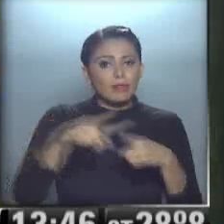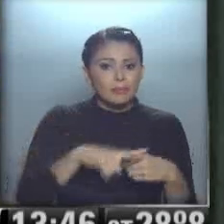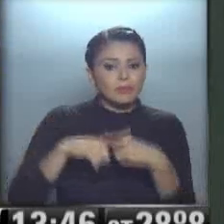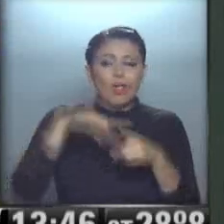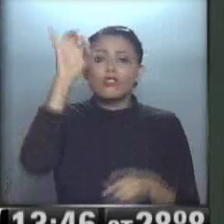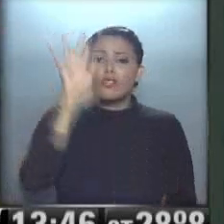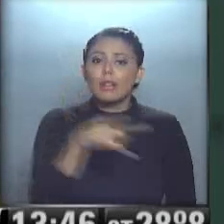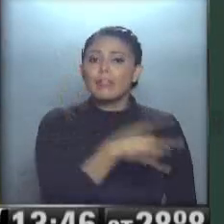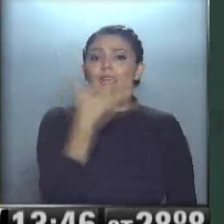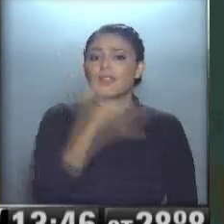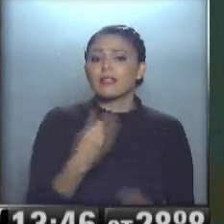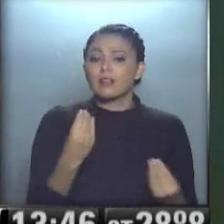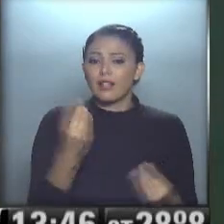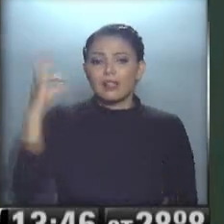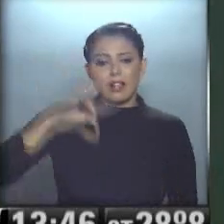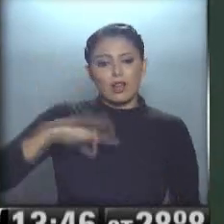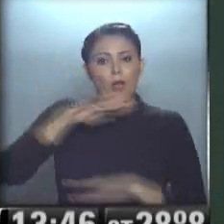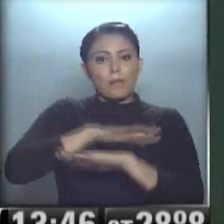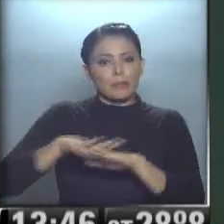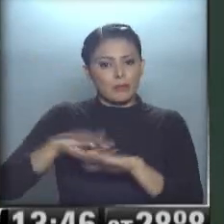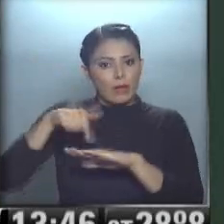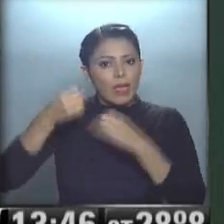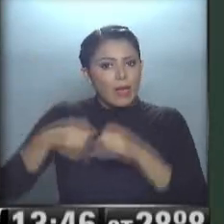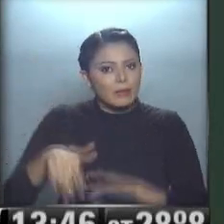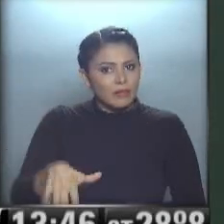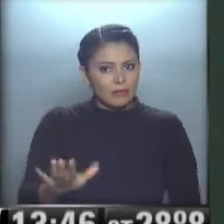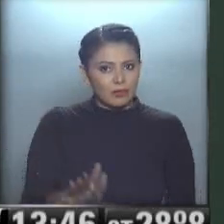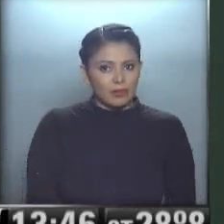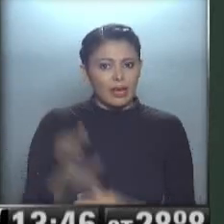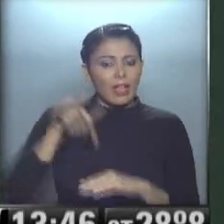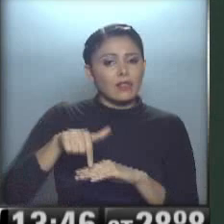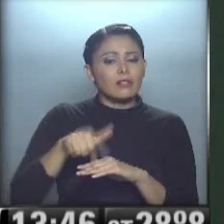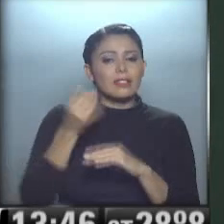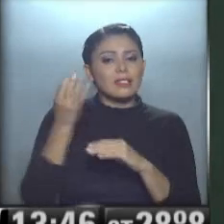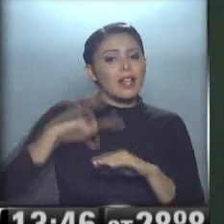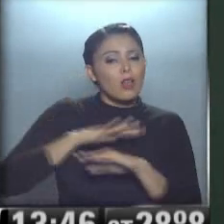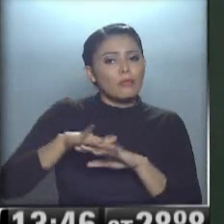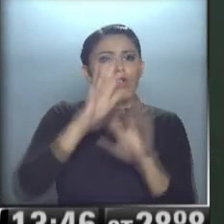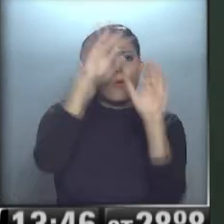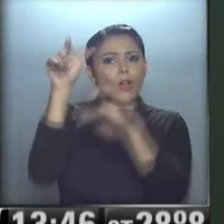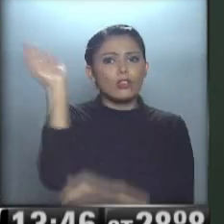establece es la fijación del salario inicial y el salario inicial no es equivalente en todas las jurisdicciones